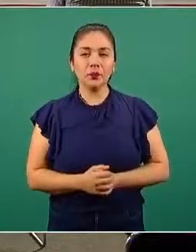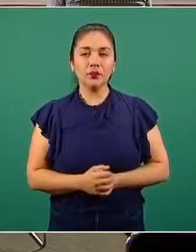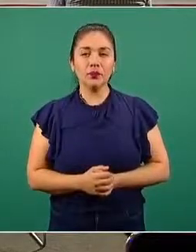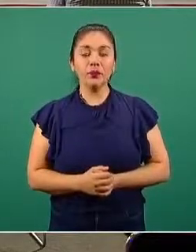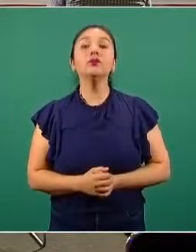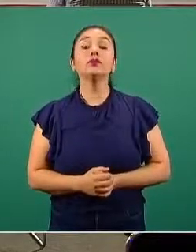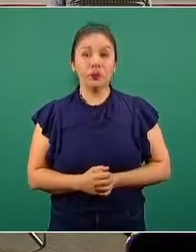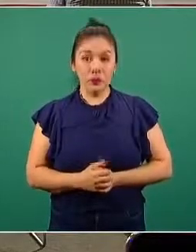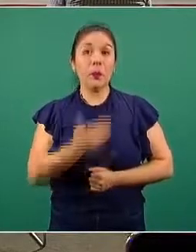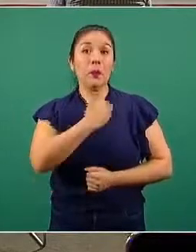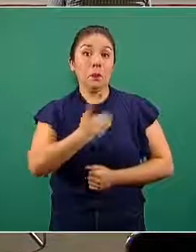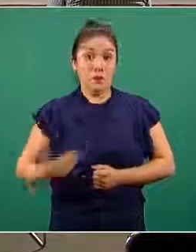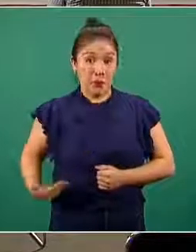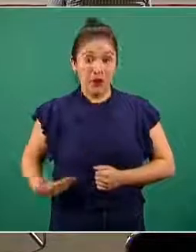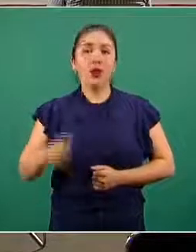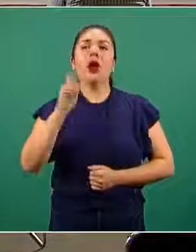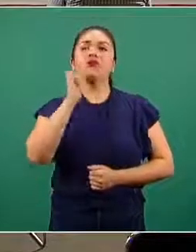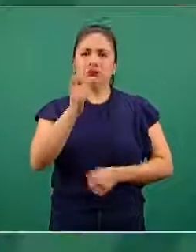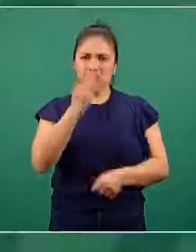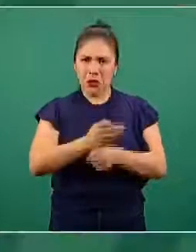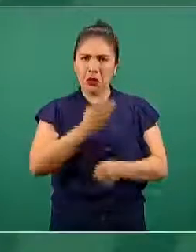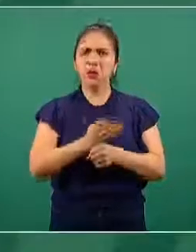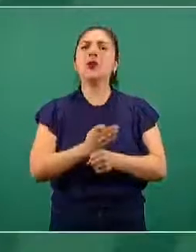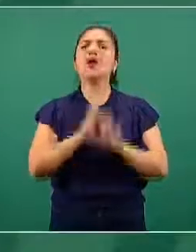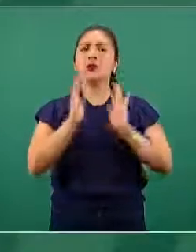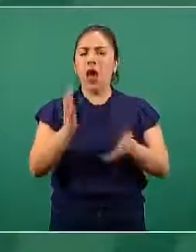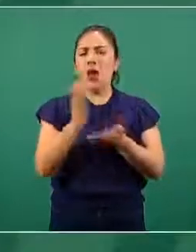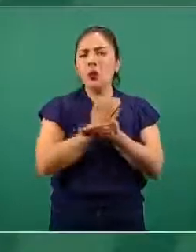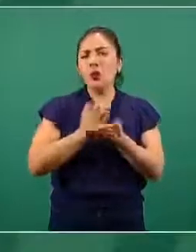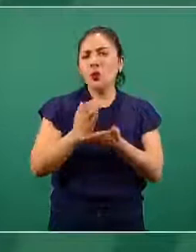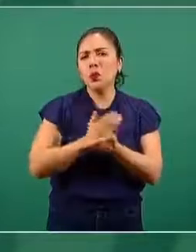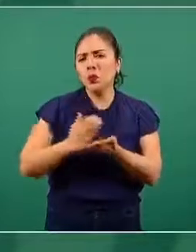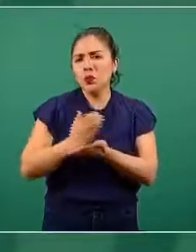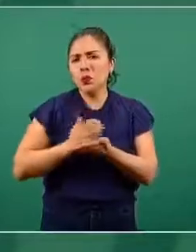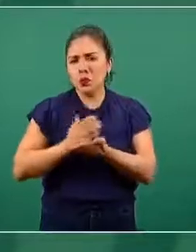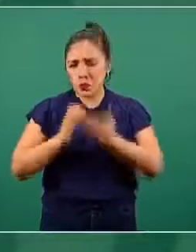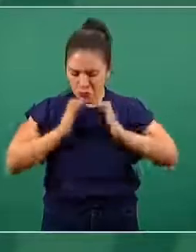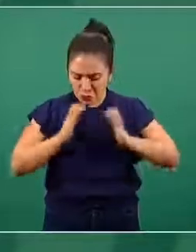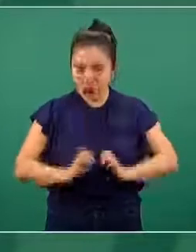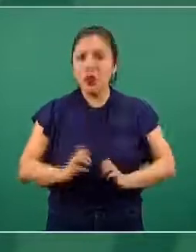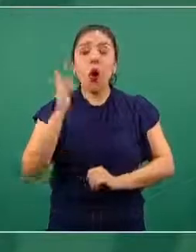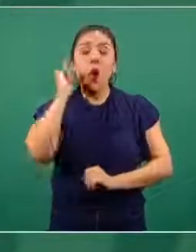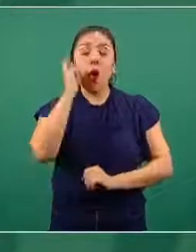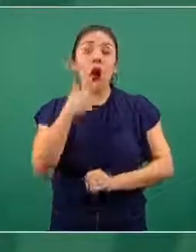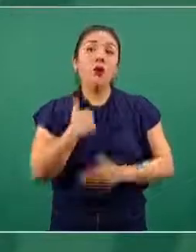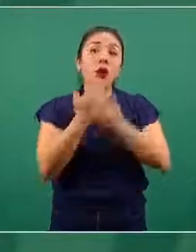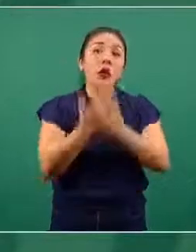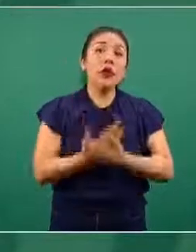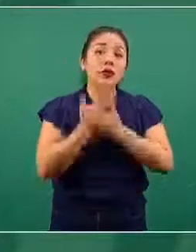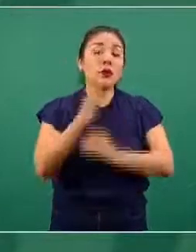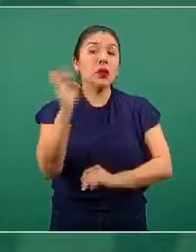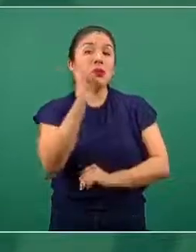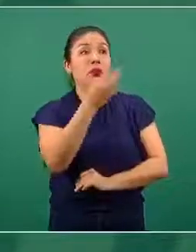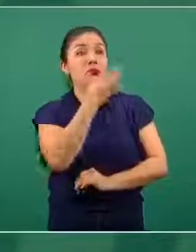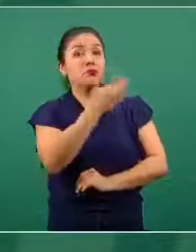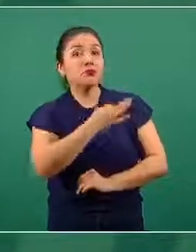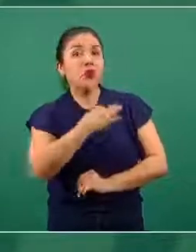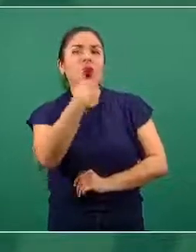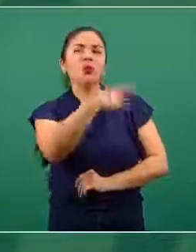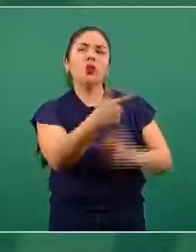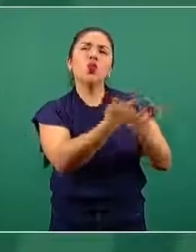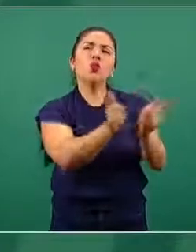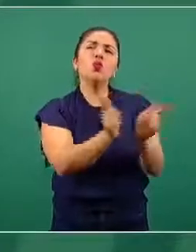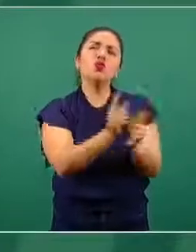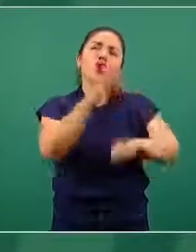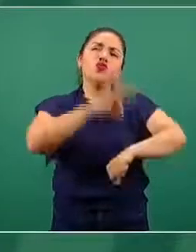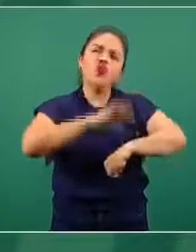El señor presidente se encuentra en una fase ya de recuperación y estaremos esperando el diagnóstico que tendrán que dar sus grupos,